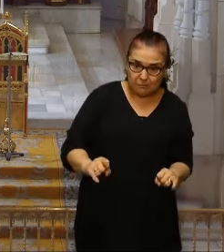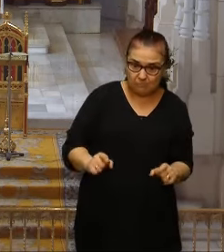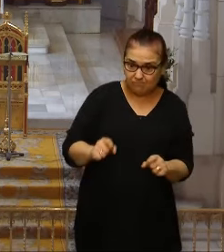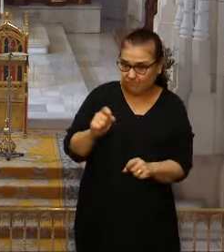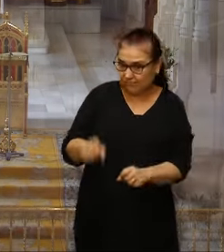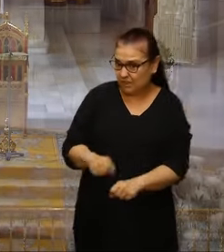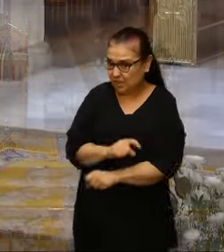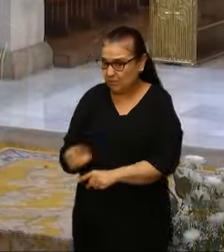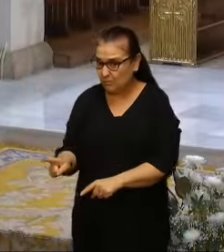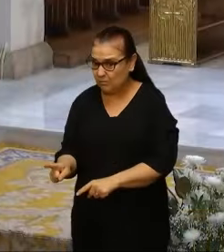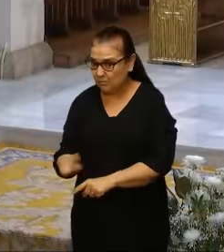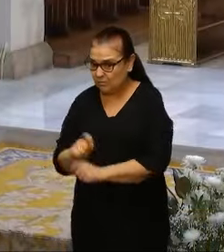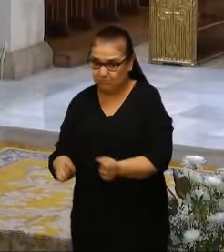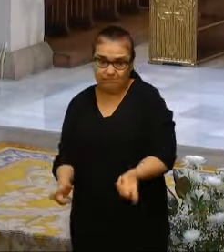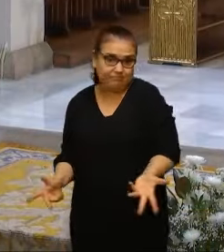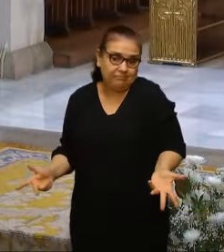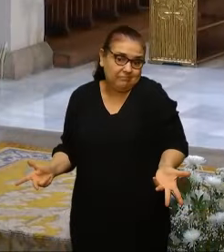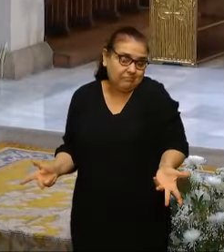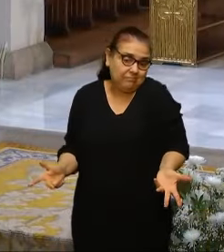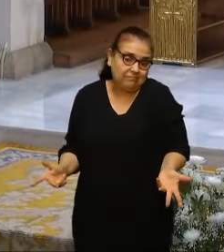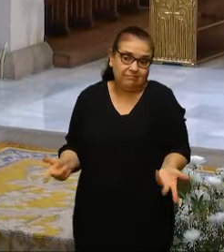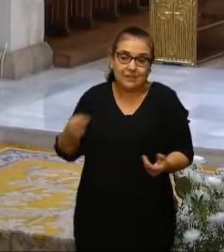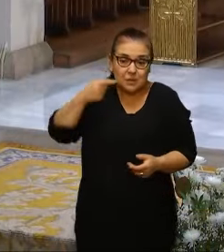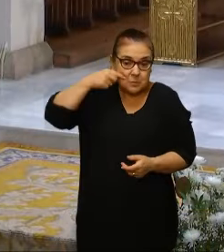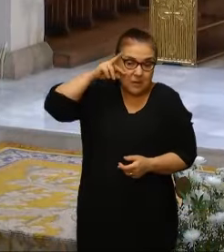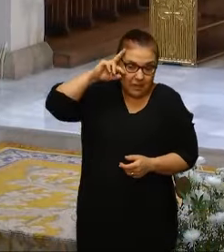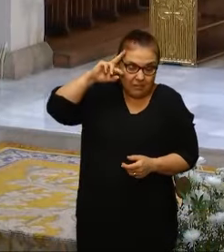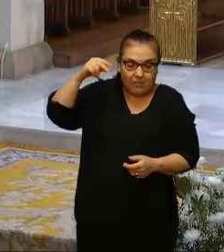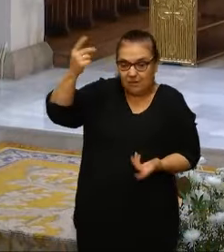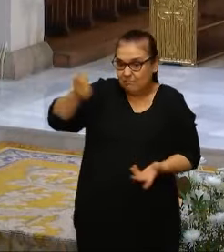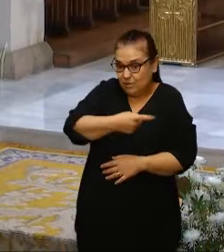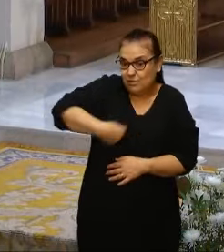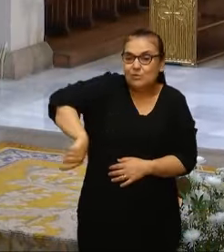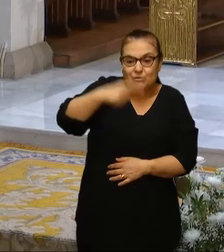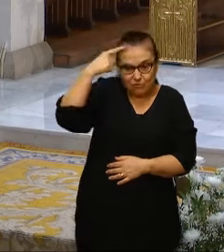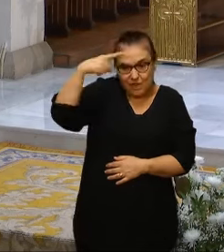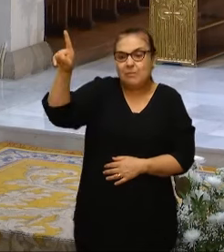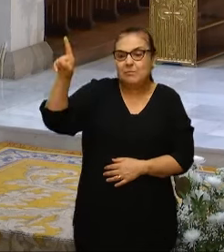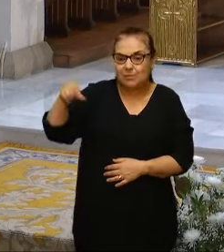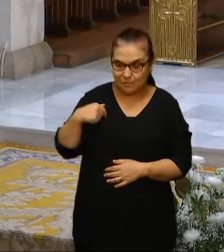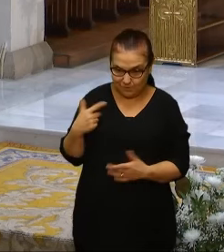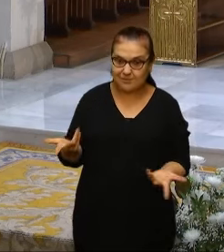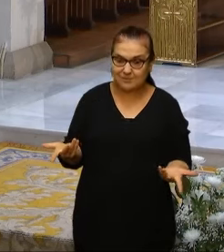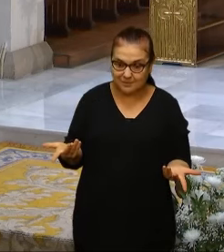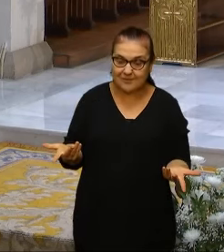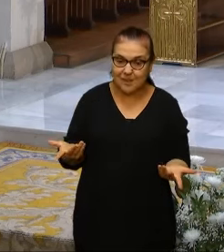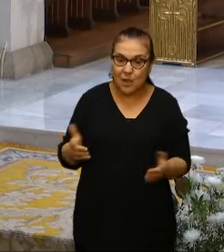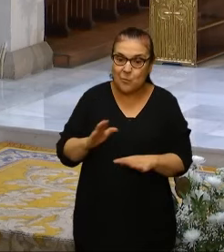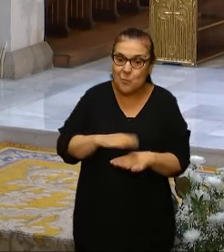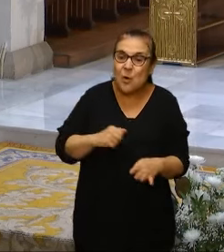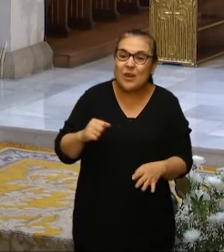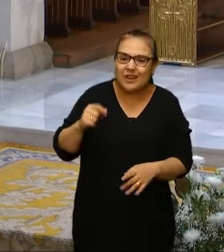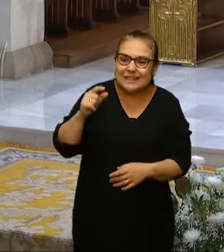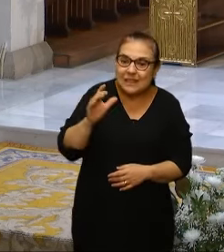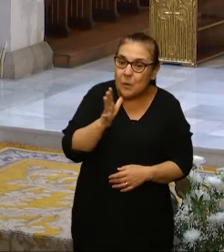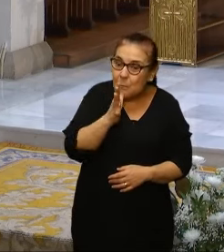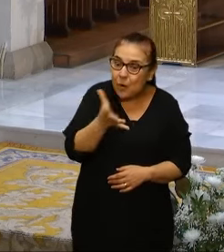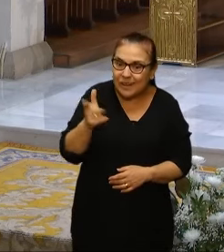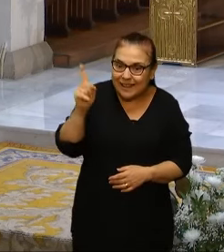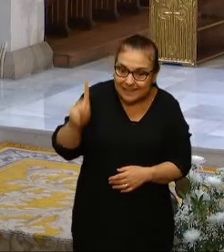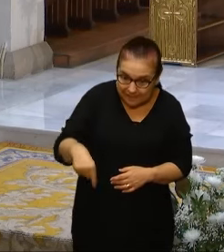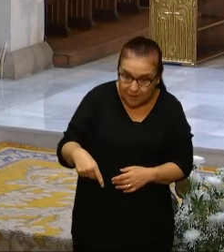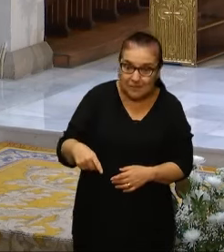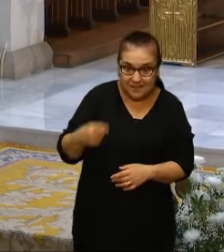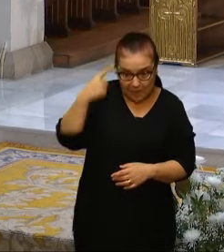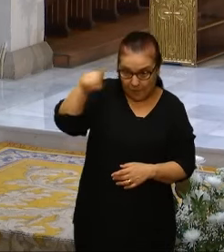humana, como demuestra la experiencia, ¿no? Porque también encontramos, hay ricos